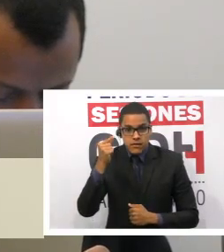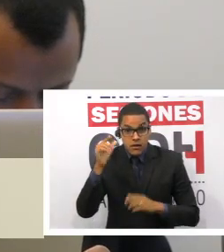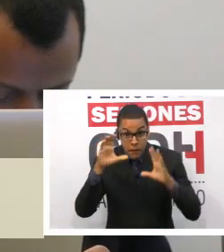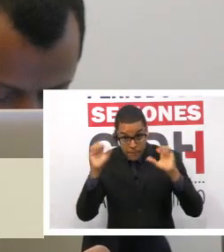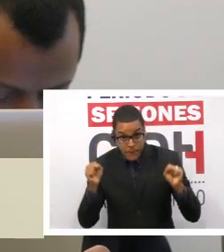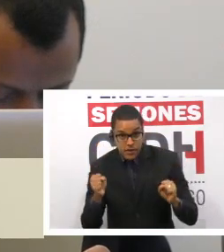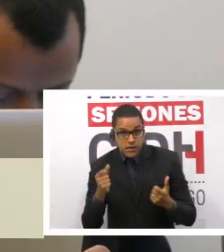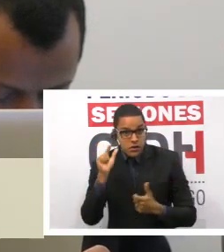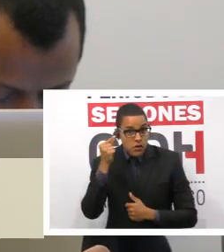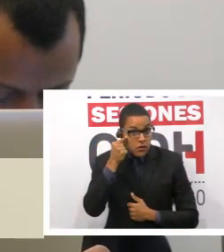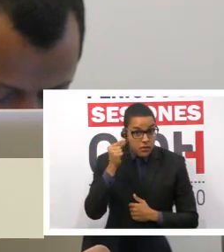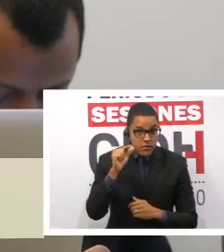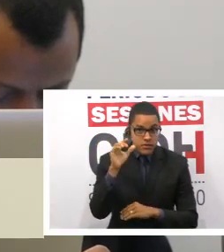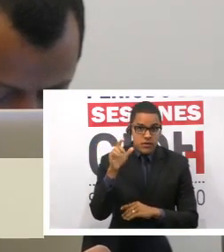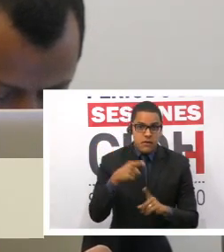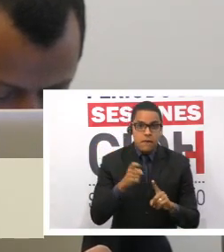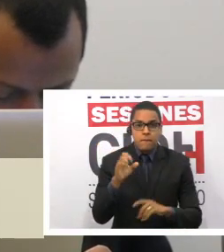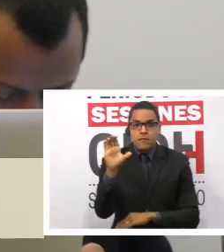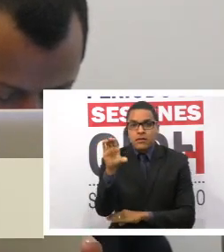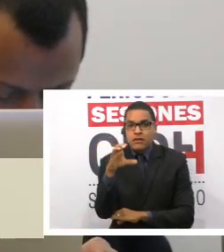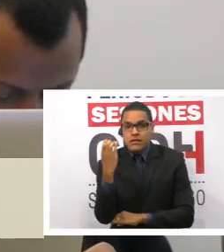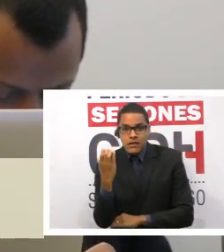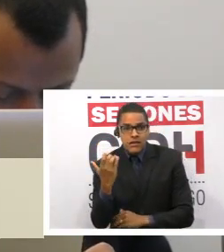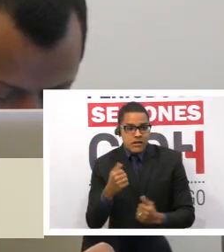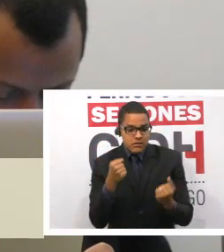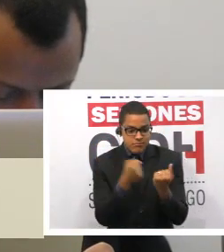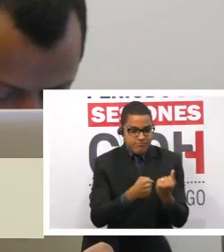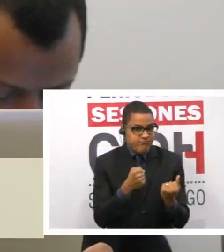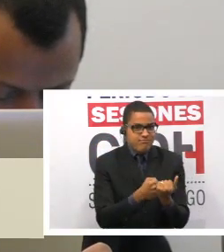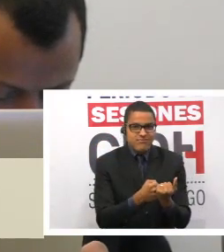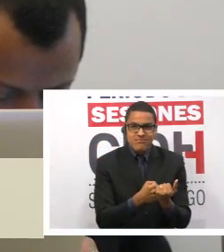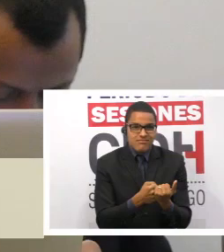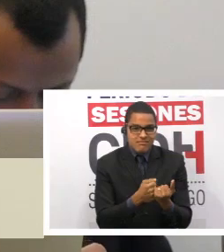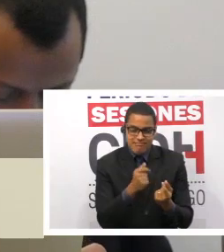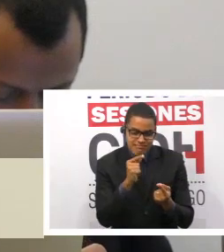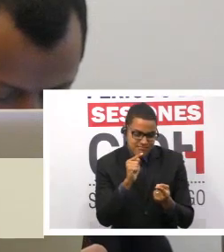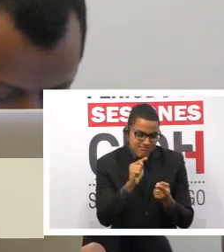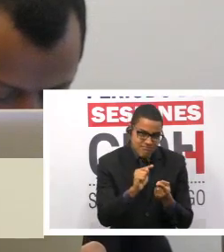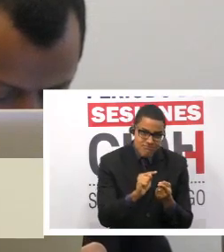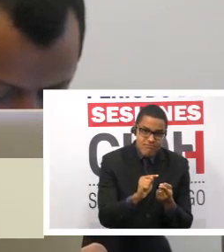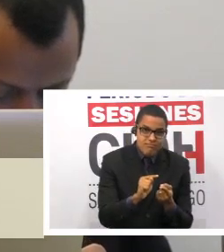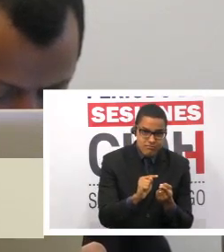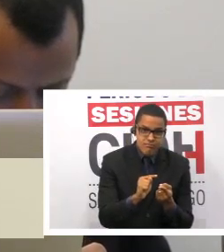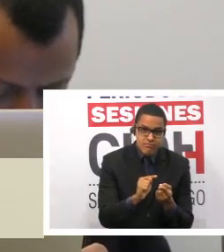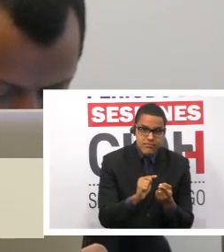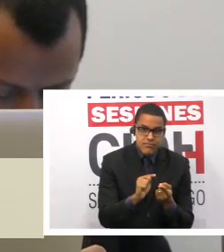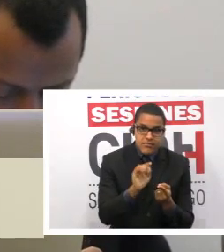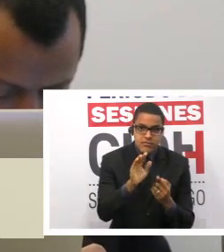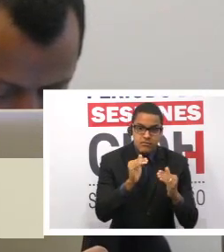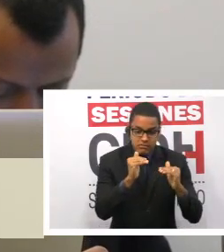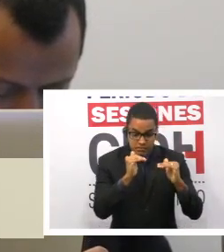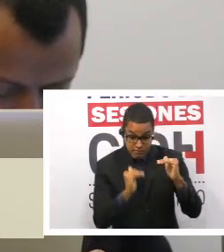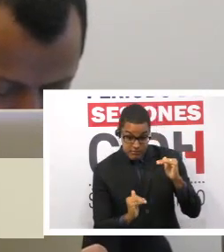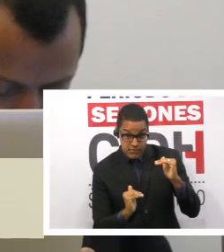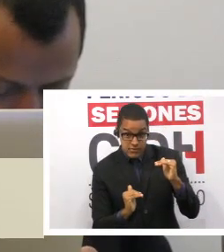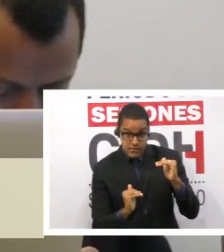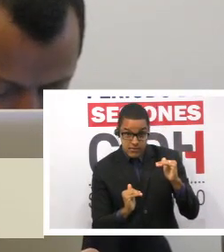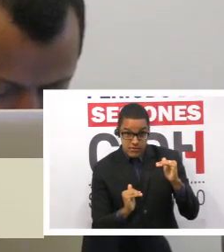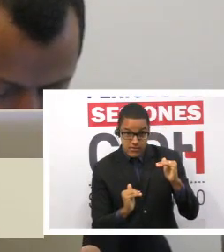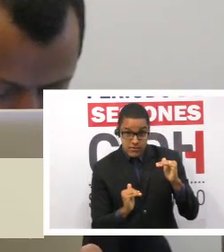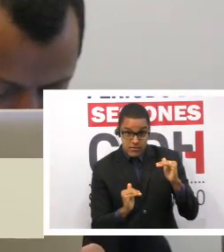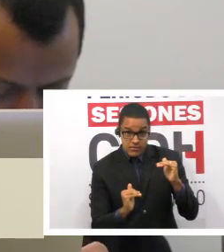comparación con países de la ocde sino también con otros países andinos de hecho la desigualdad prácticamente no varía